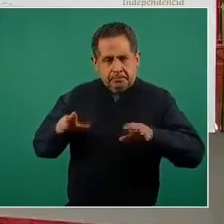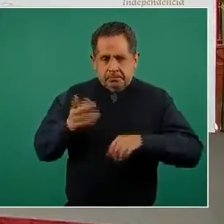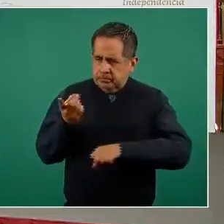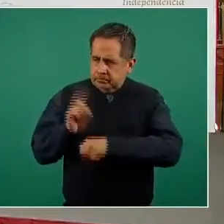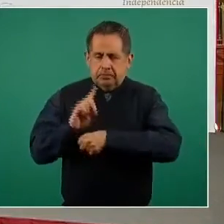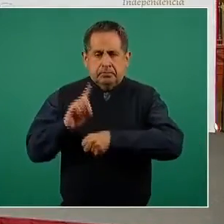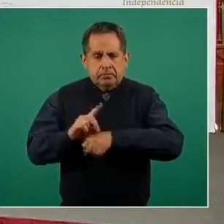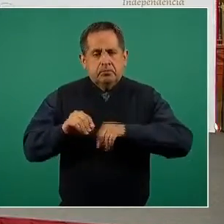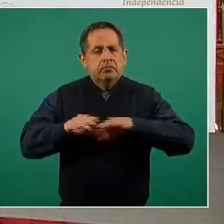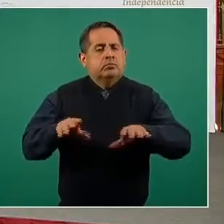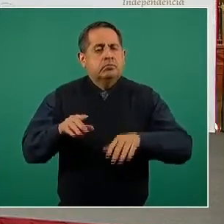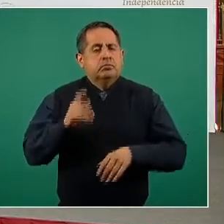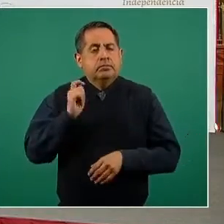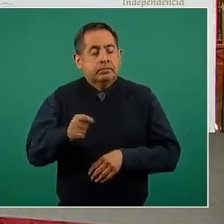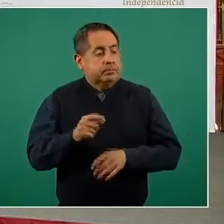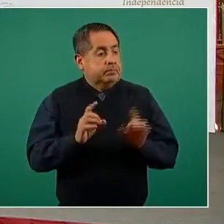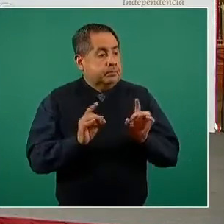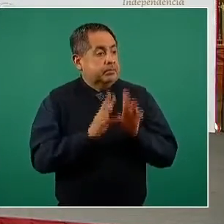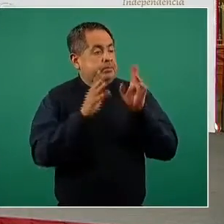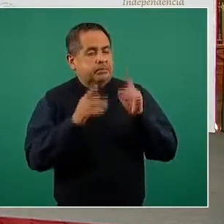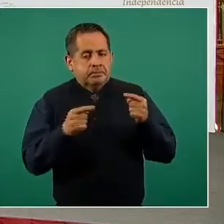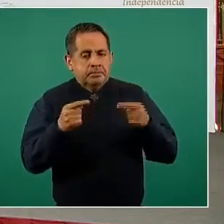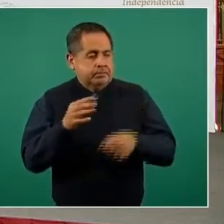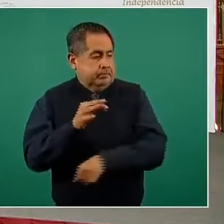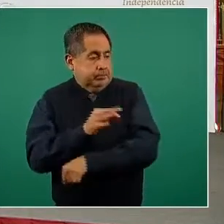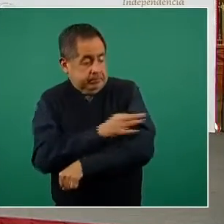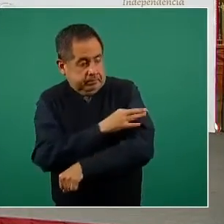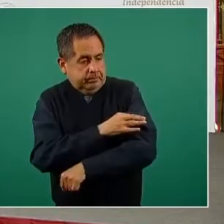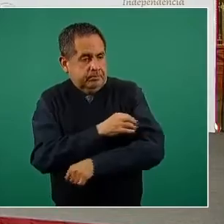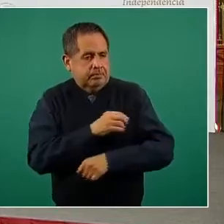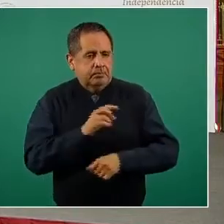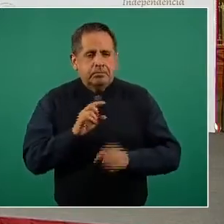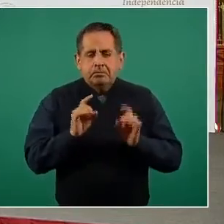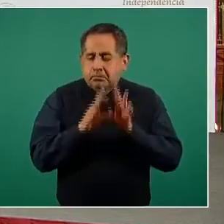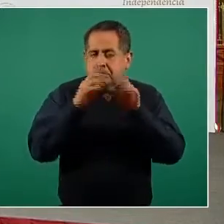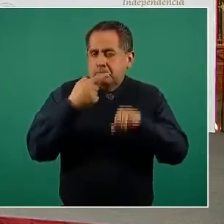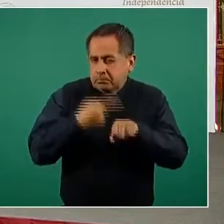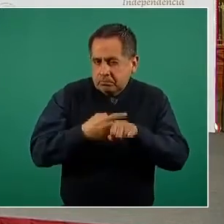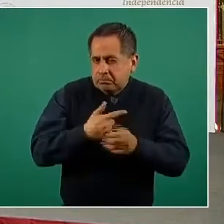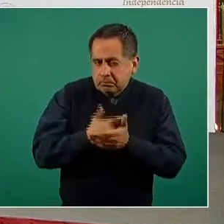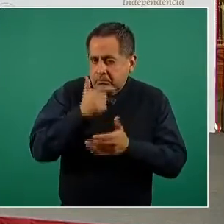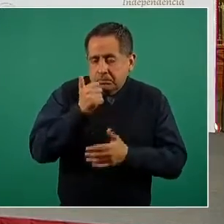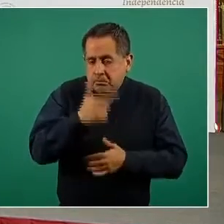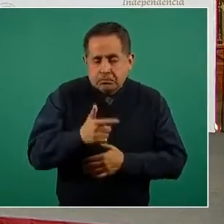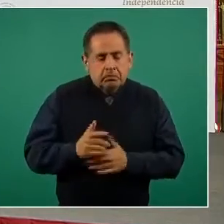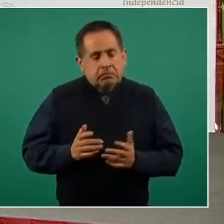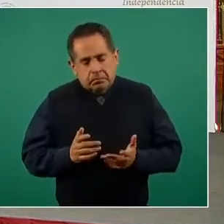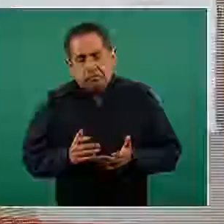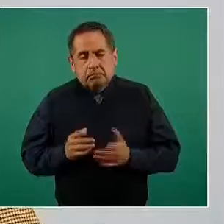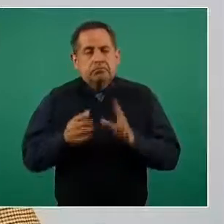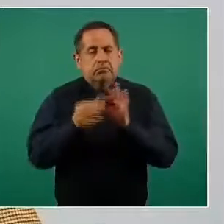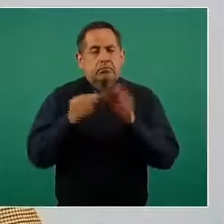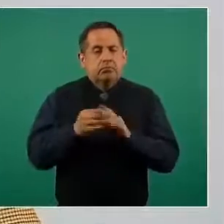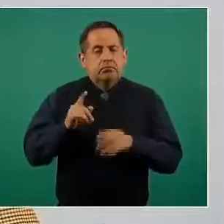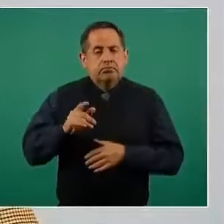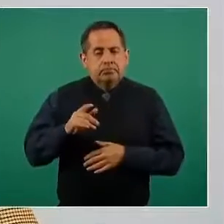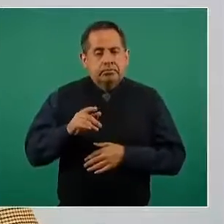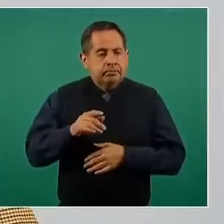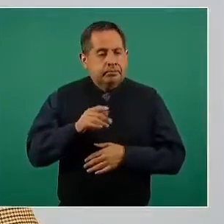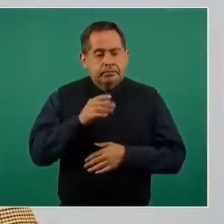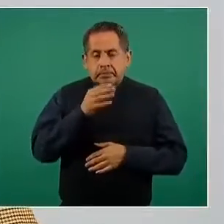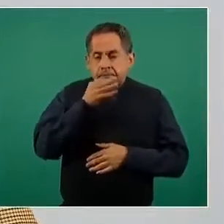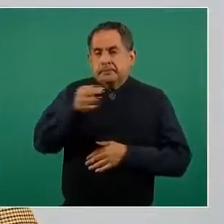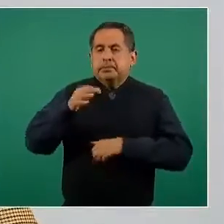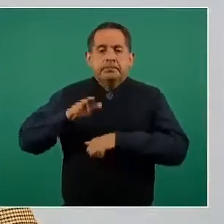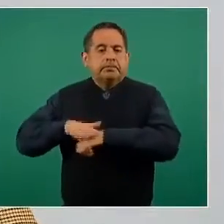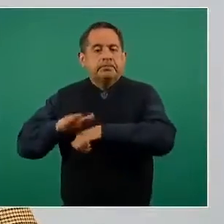día, estos eventos supuestamente asociados a vacunación e inmunización, pues son en principio lo que se comunica a la